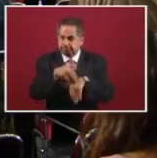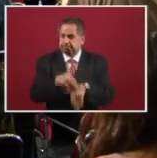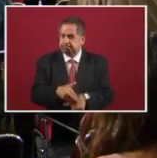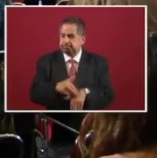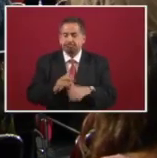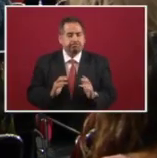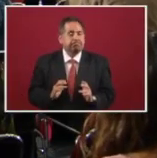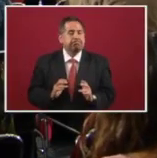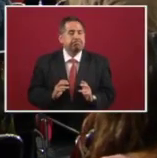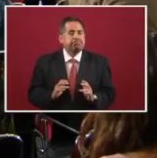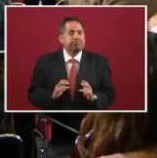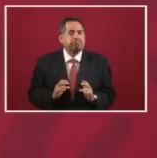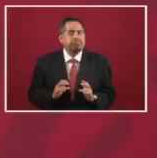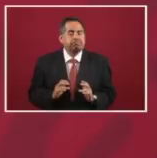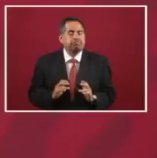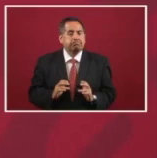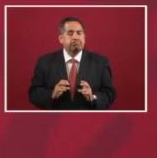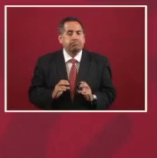Ningún